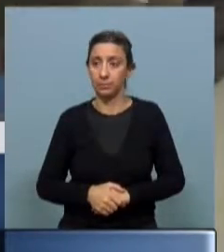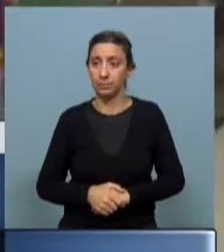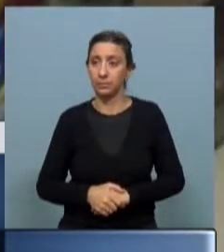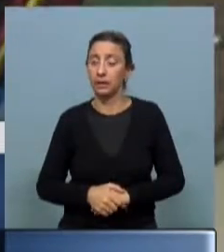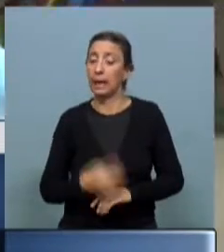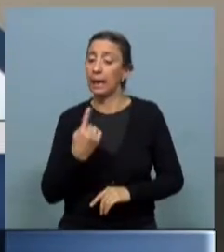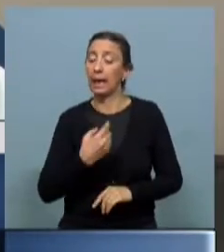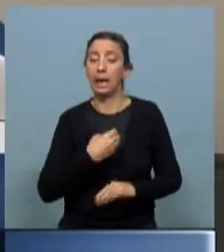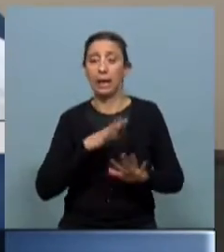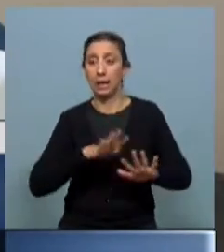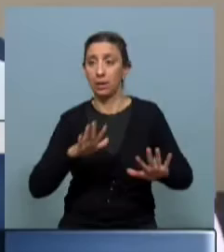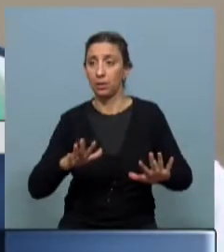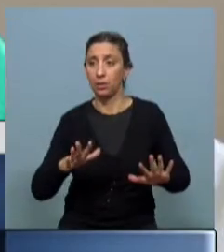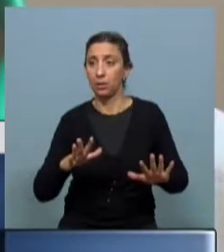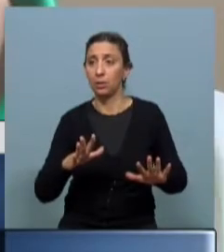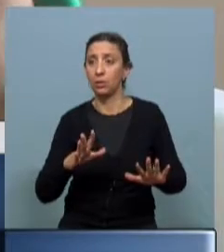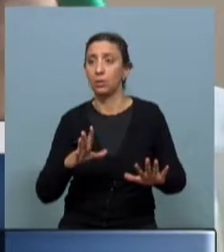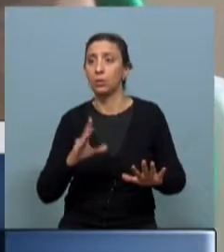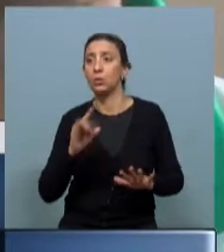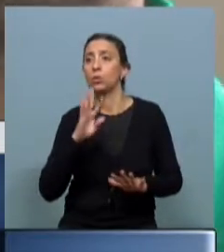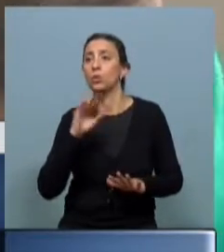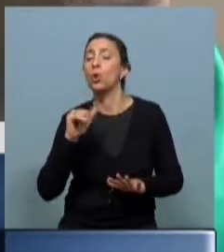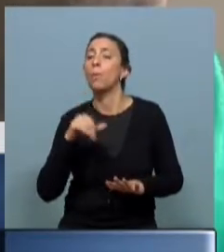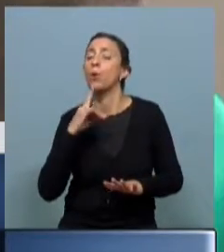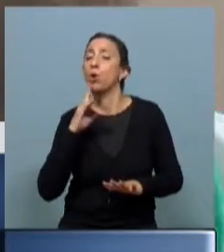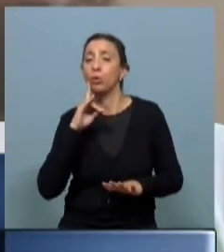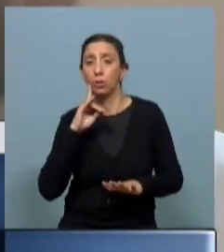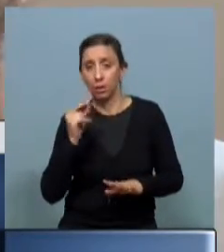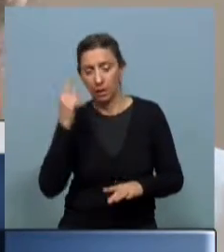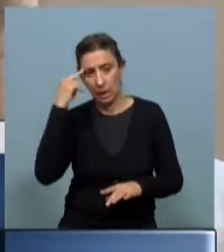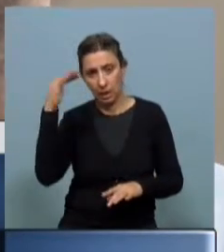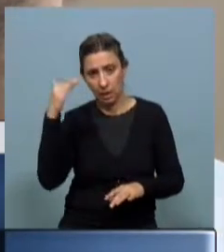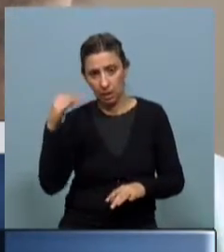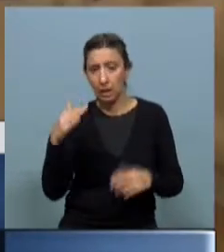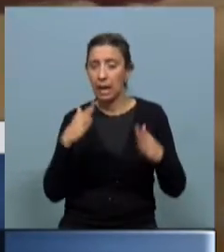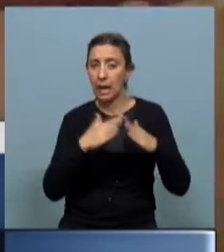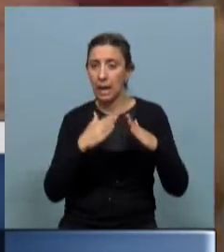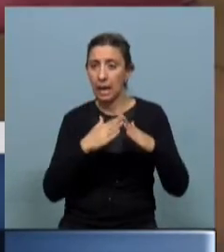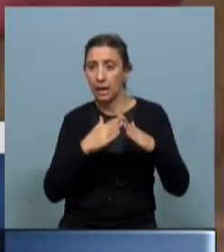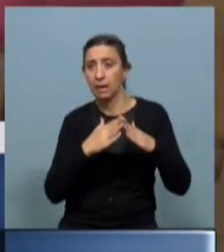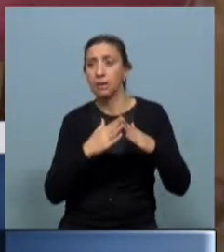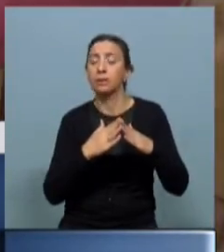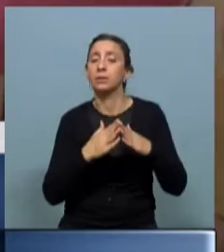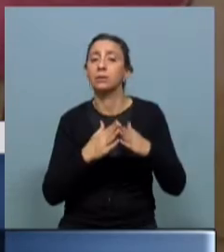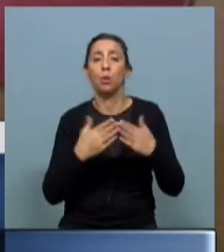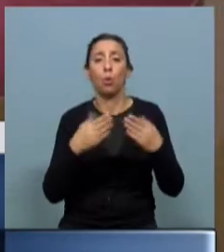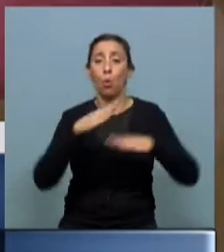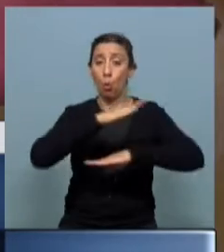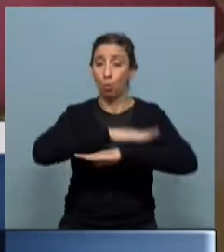Acá los chicos están haciendo un poco de domótica, que es todo lo que es inteligencia en una casa. Están haciendo un